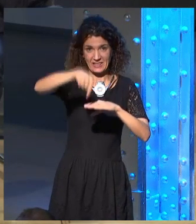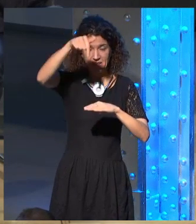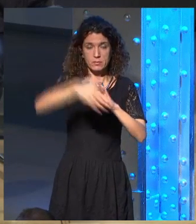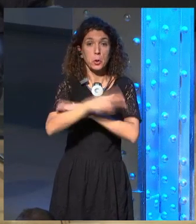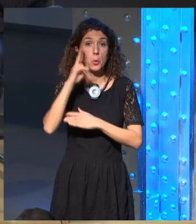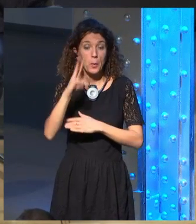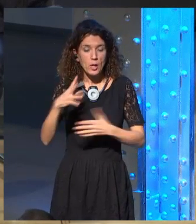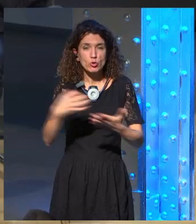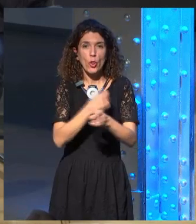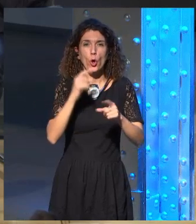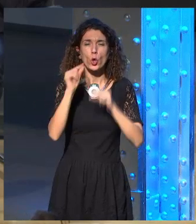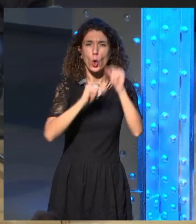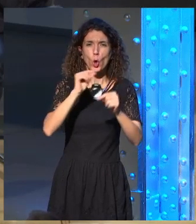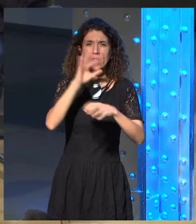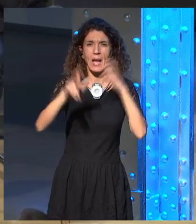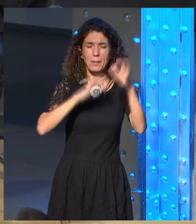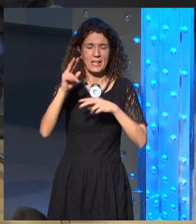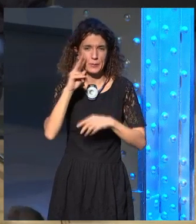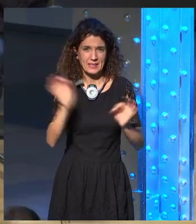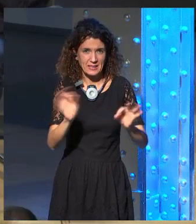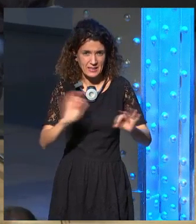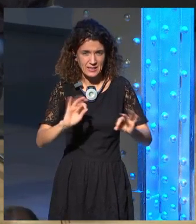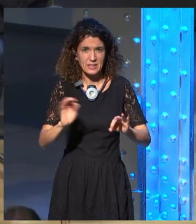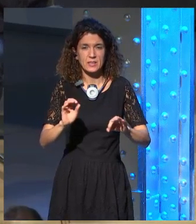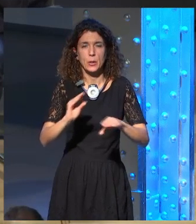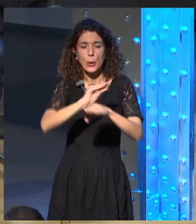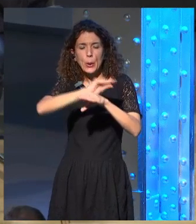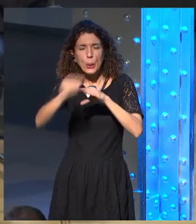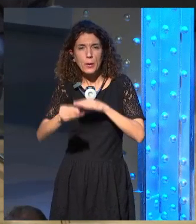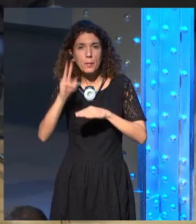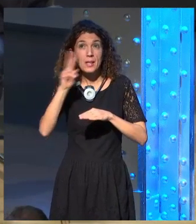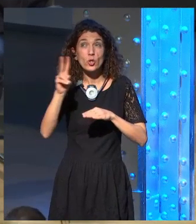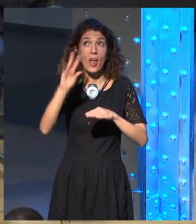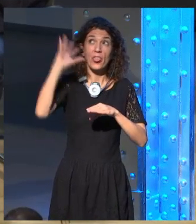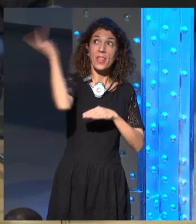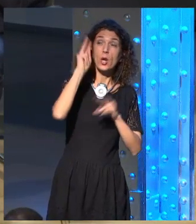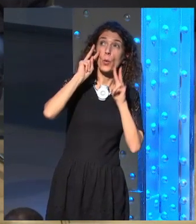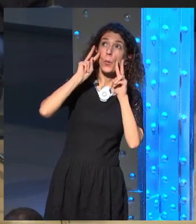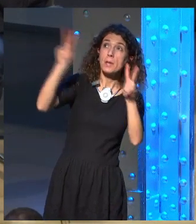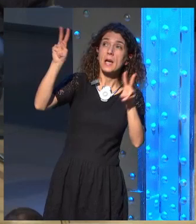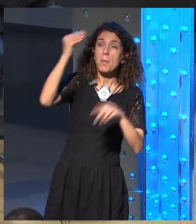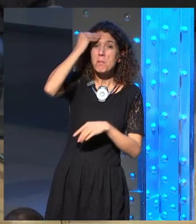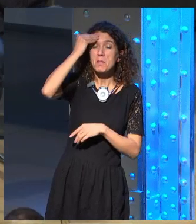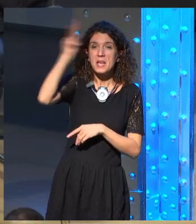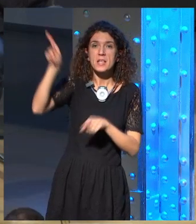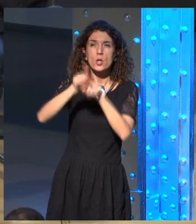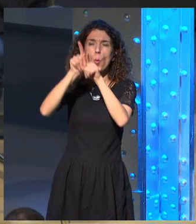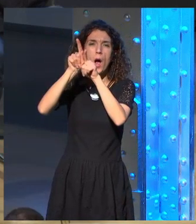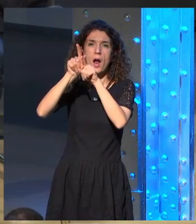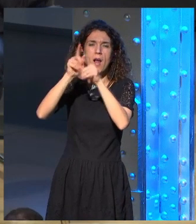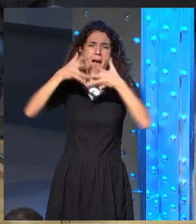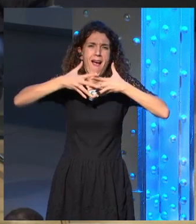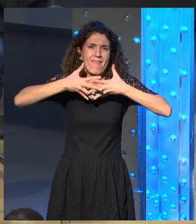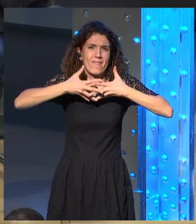no vemos todos estos contaminantes, entonces hay un volumen muy pequeño. Es decir, la gente mira al cielo y cree que parece